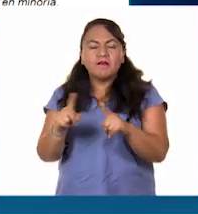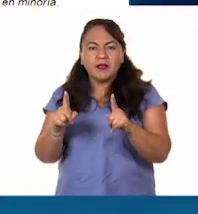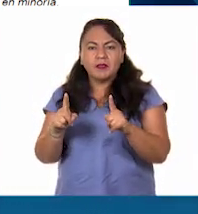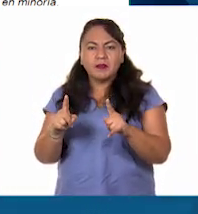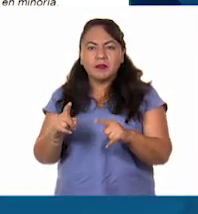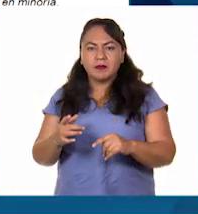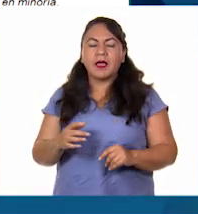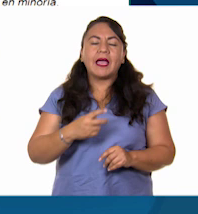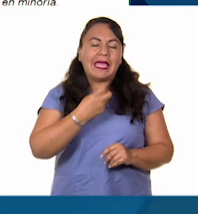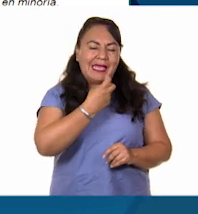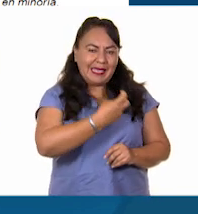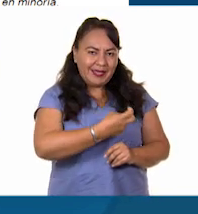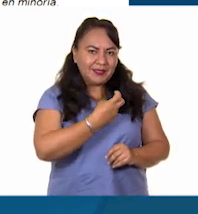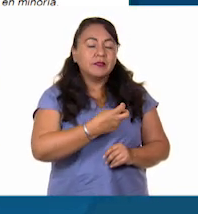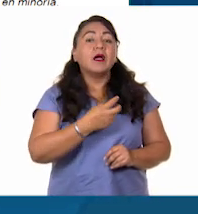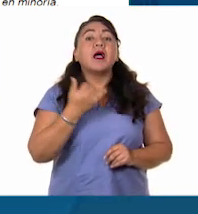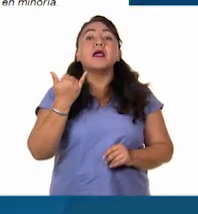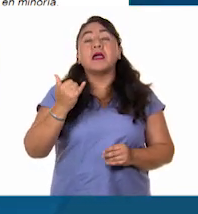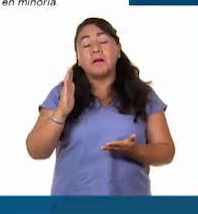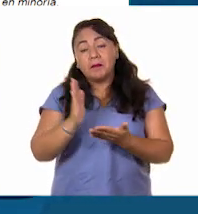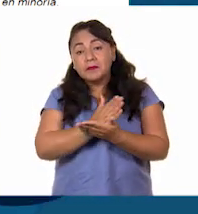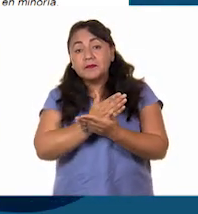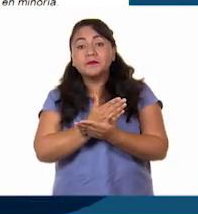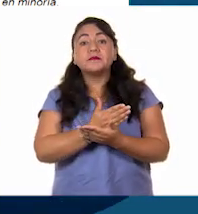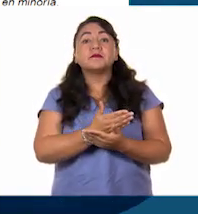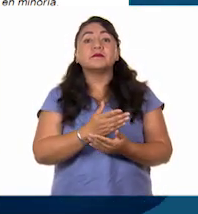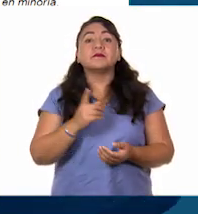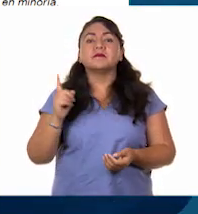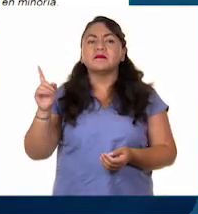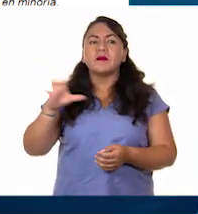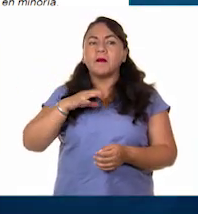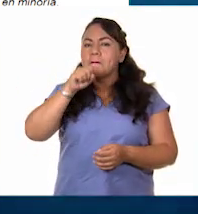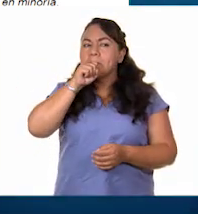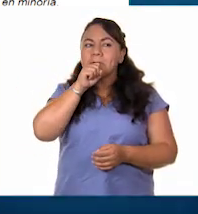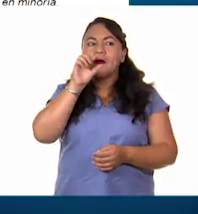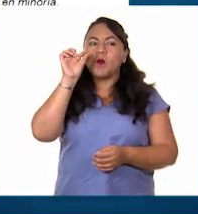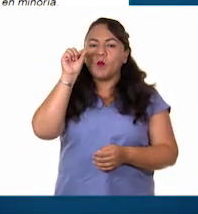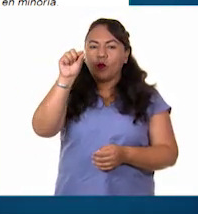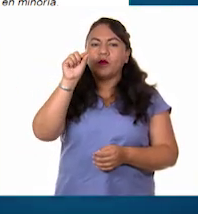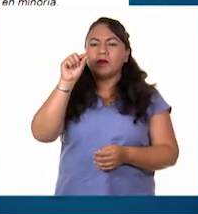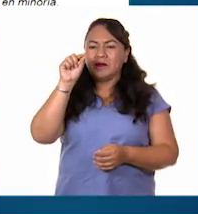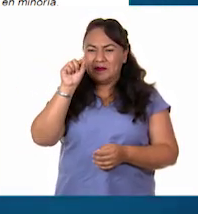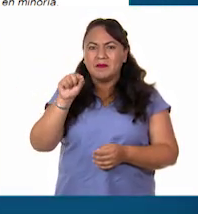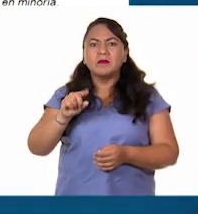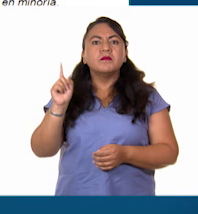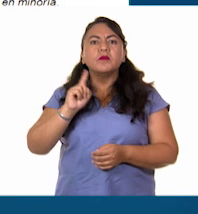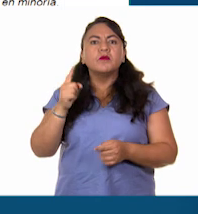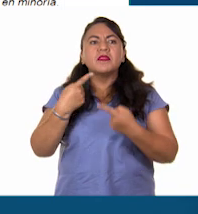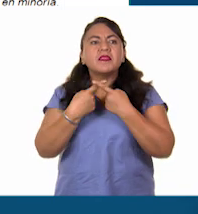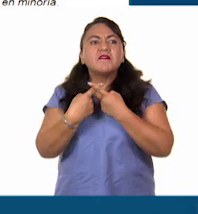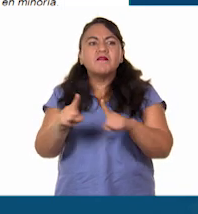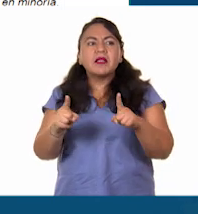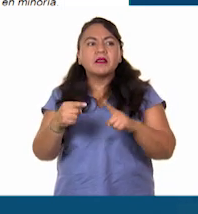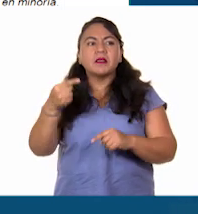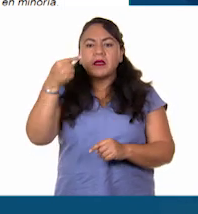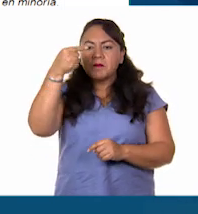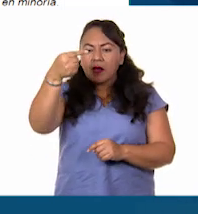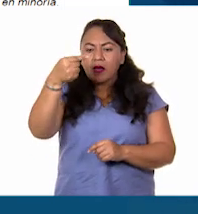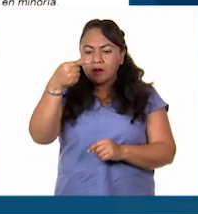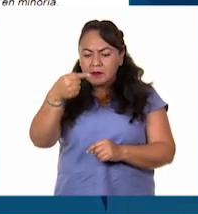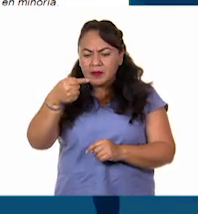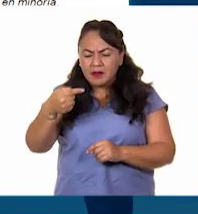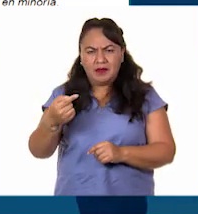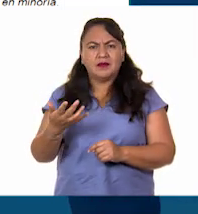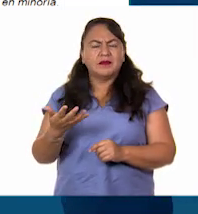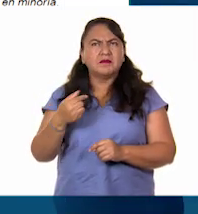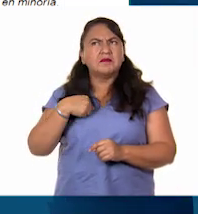cree? Así es. Además, las viñetas con que se presentan son distintas, por lo que todavía